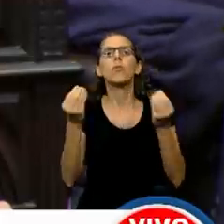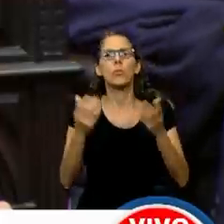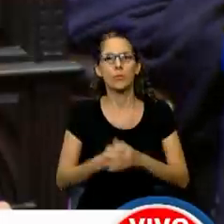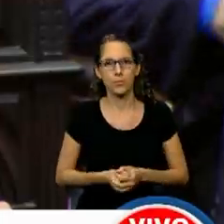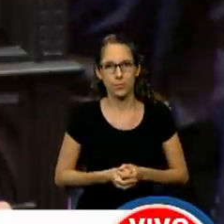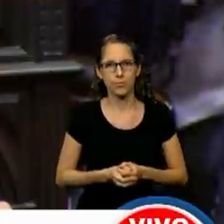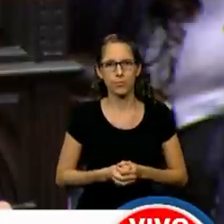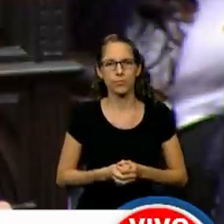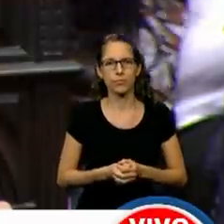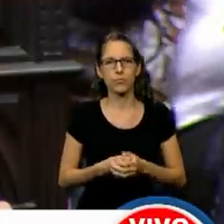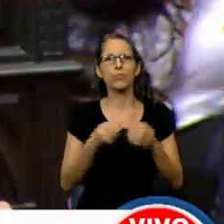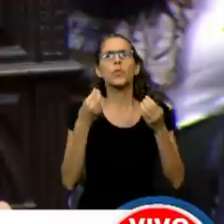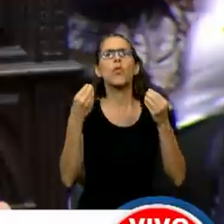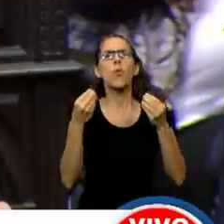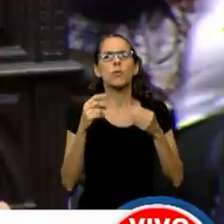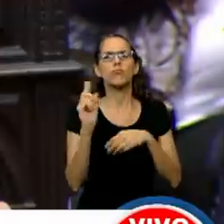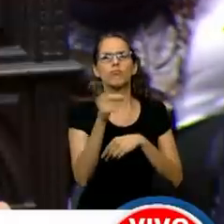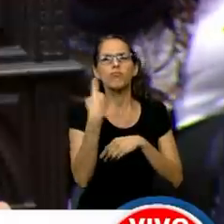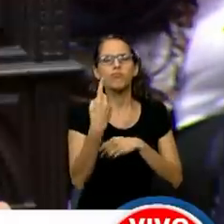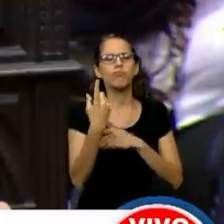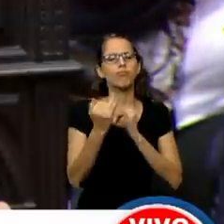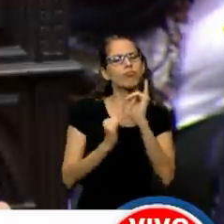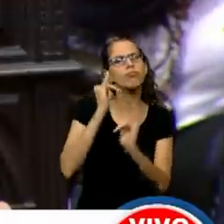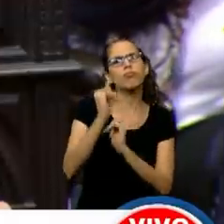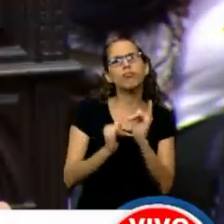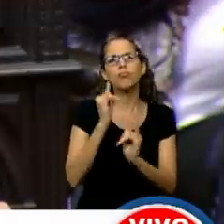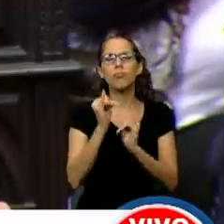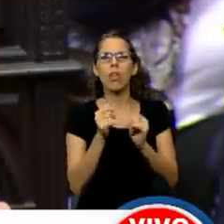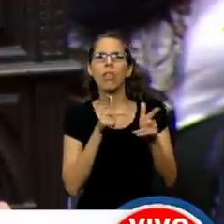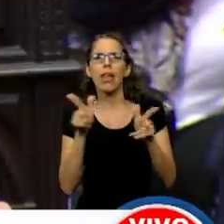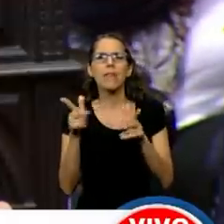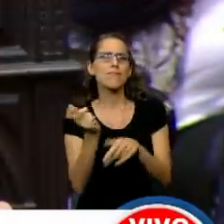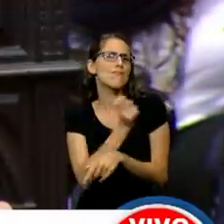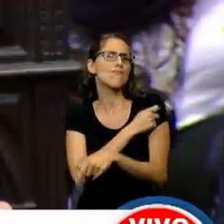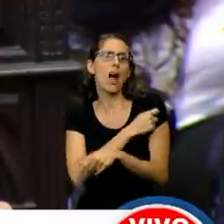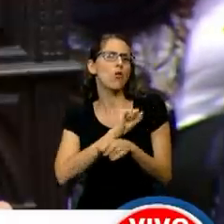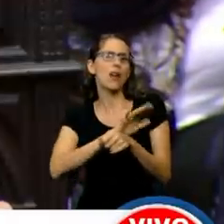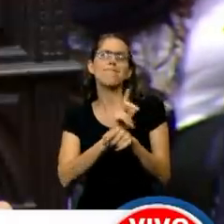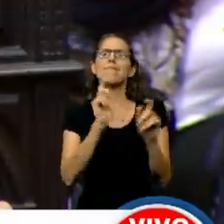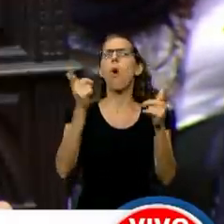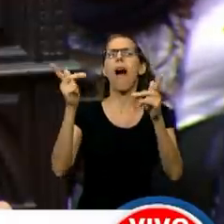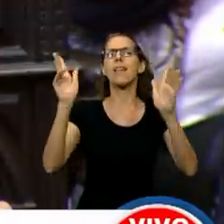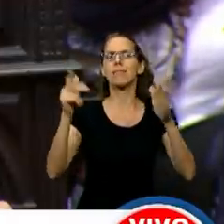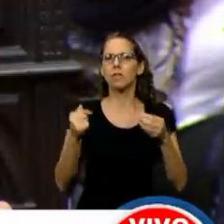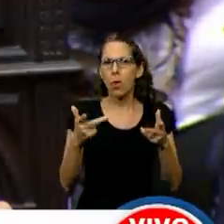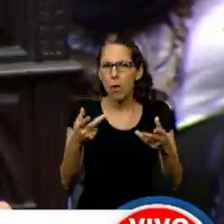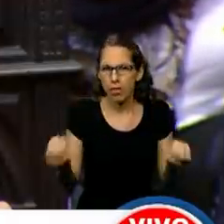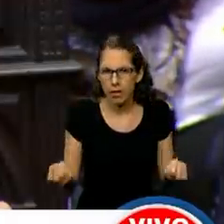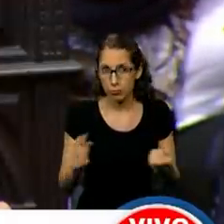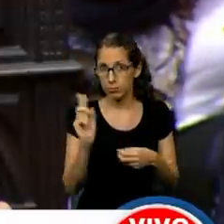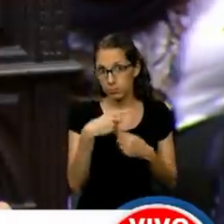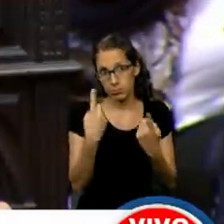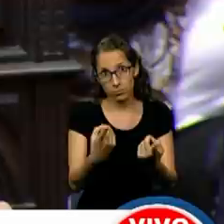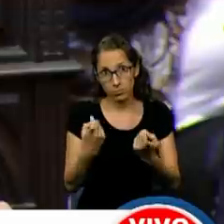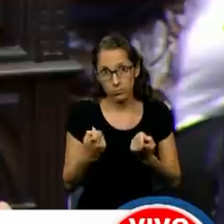como explicamos que no tenemos las vacunas para el cobijo que necesitamos